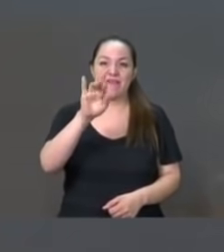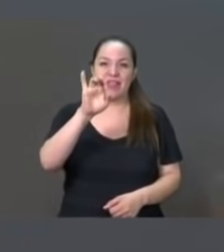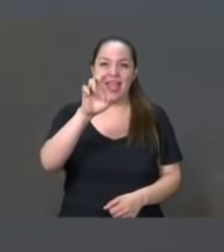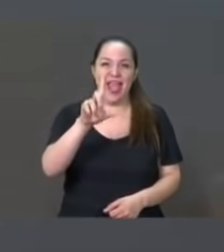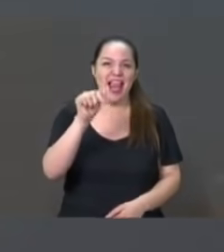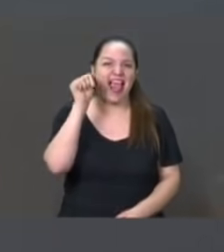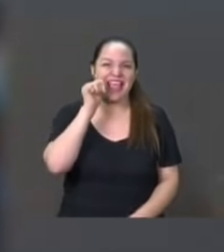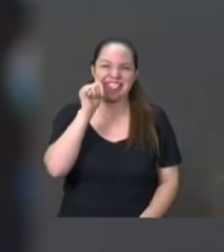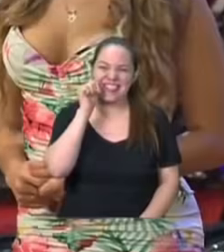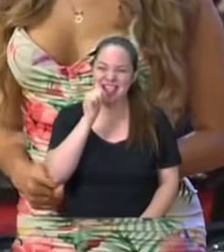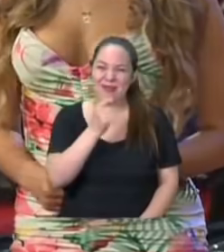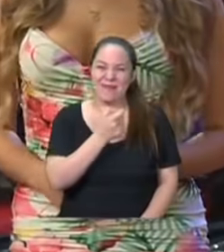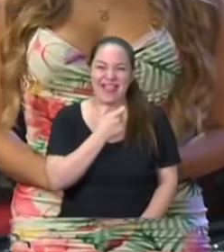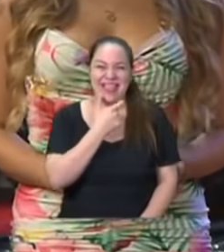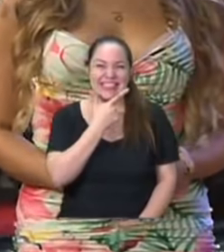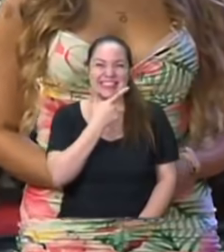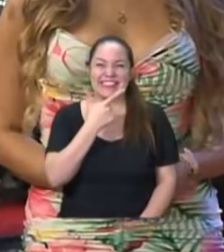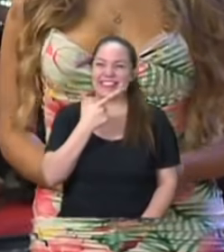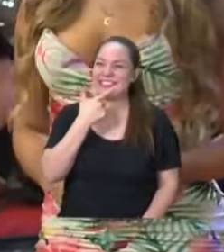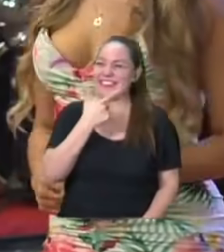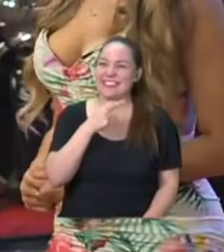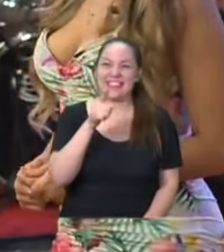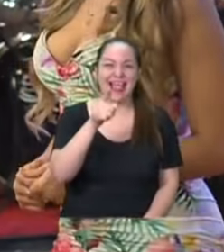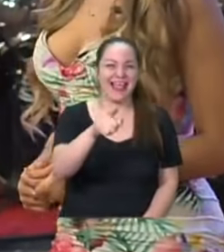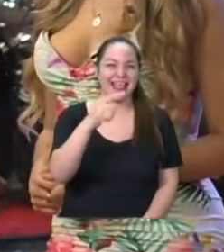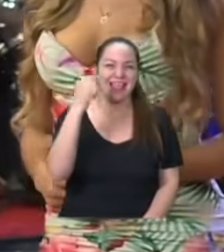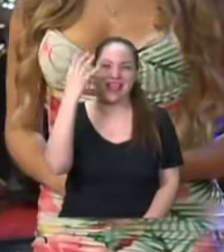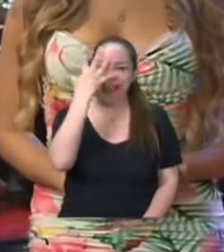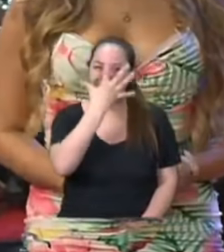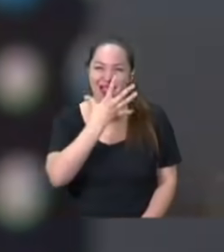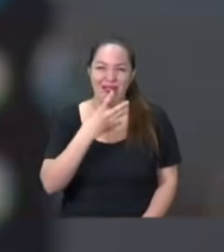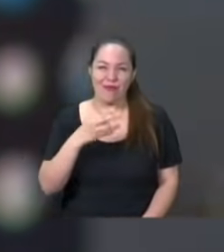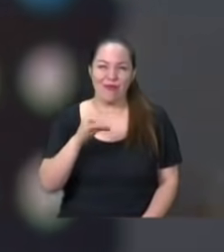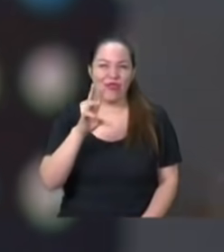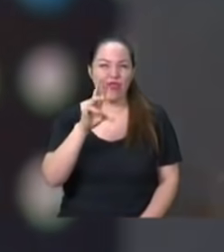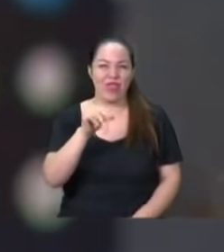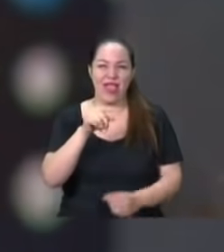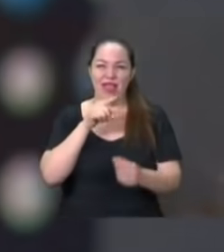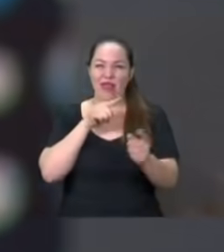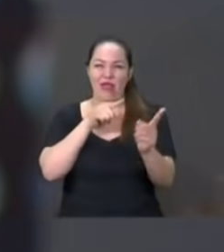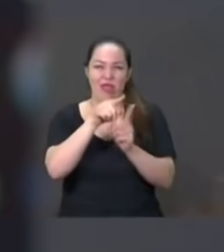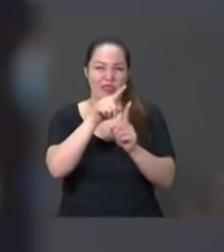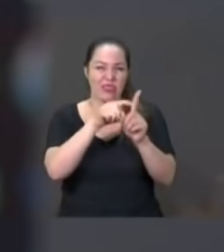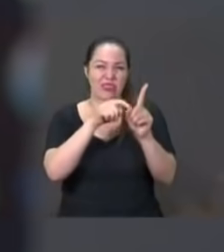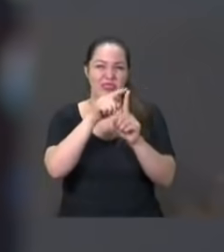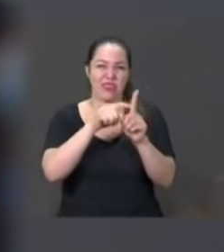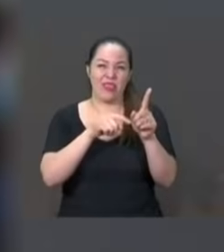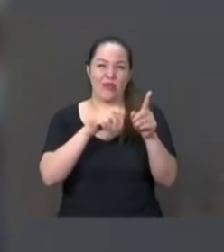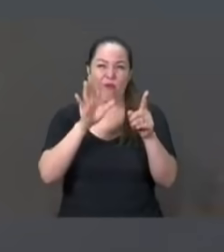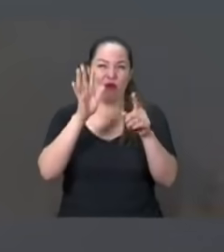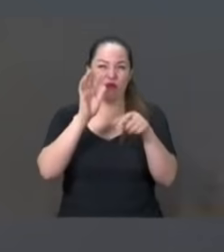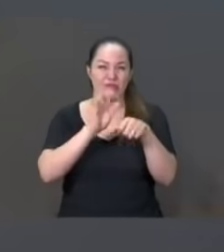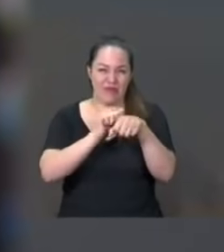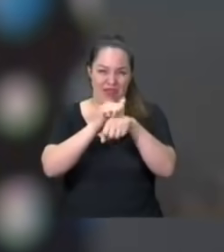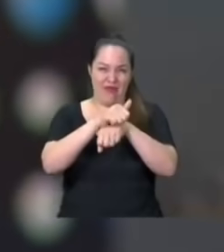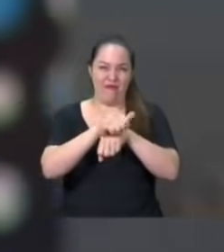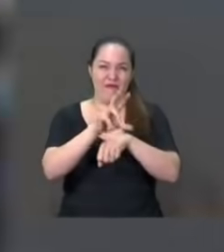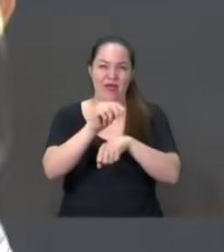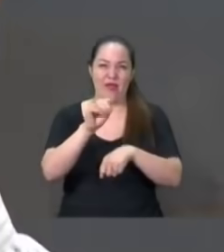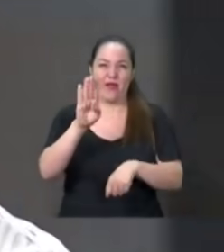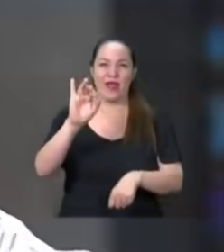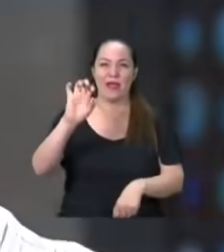Está hermoso. Ya no le dé tanta carrilla por su cabello. Y la bichota es lo